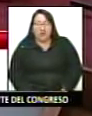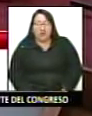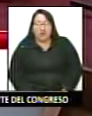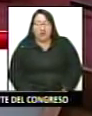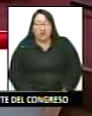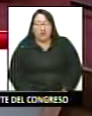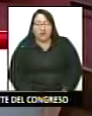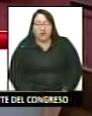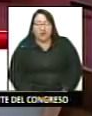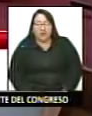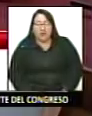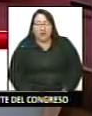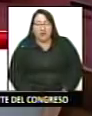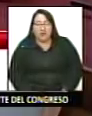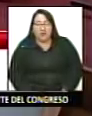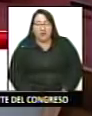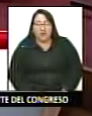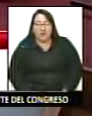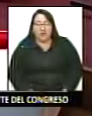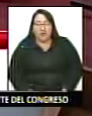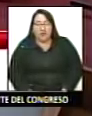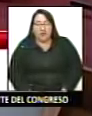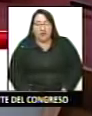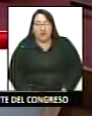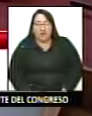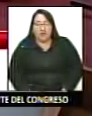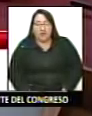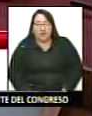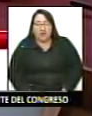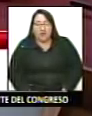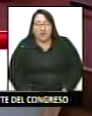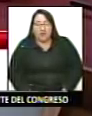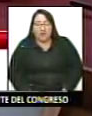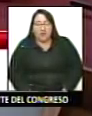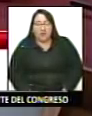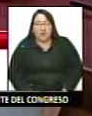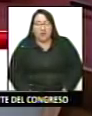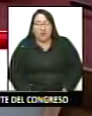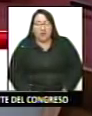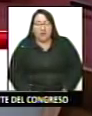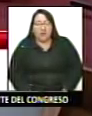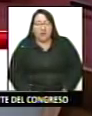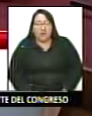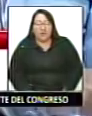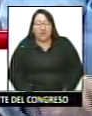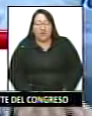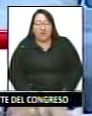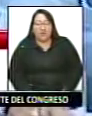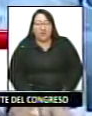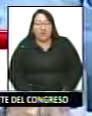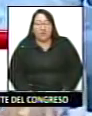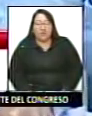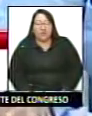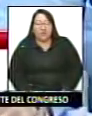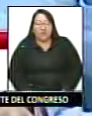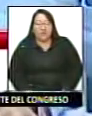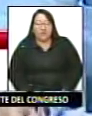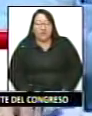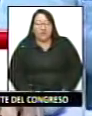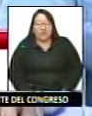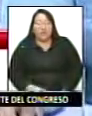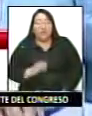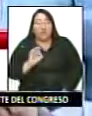Sí, Gastón quería hacer un comentario justamente de sus palabras. Sí. Justamente en ese sentido, para reforzar la